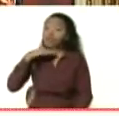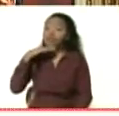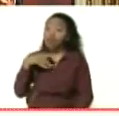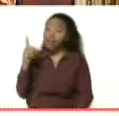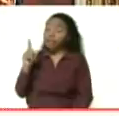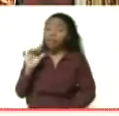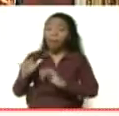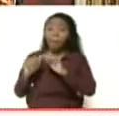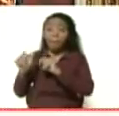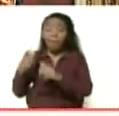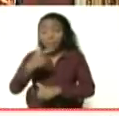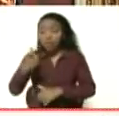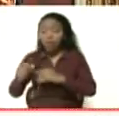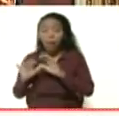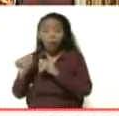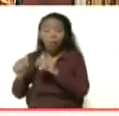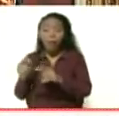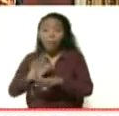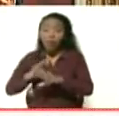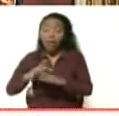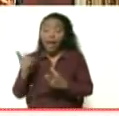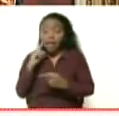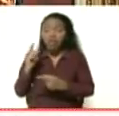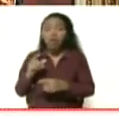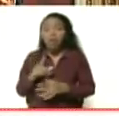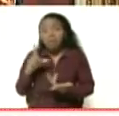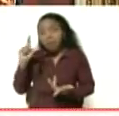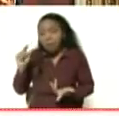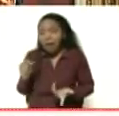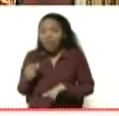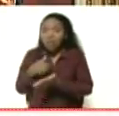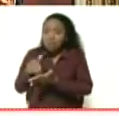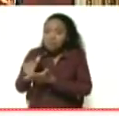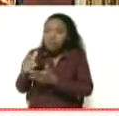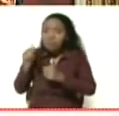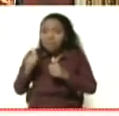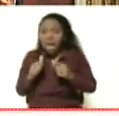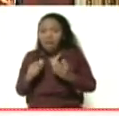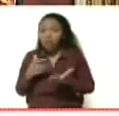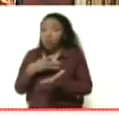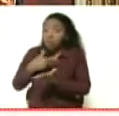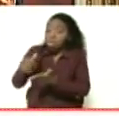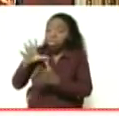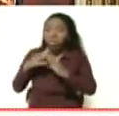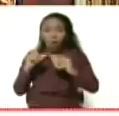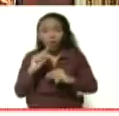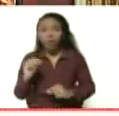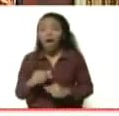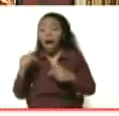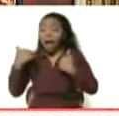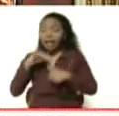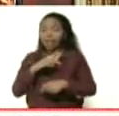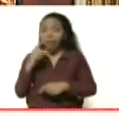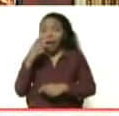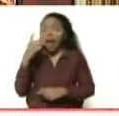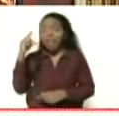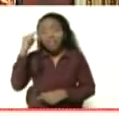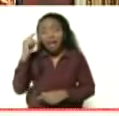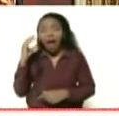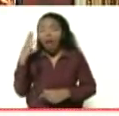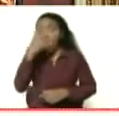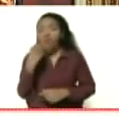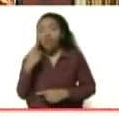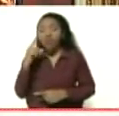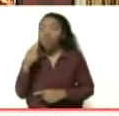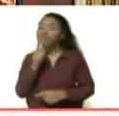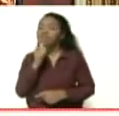comprar y le rinde. En estos días tenía una manifestación aquí el Día de la Juventud y le pregunté, ¿quiénes de ustedes